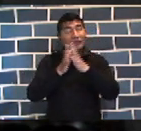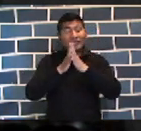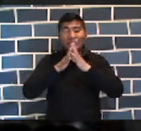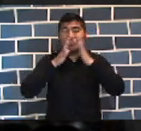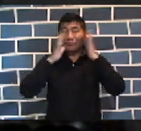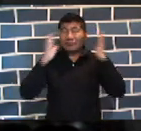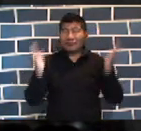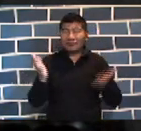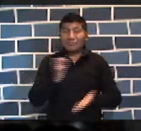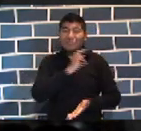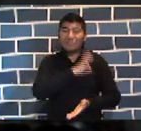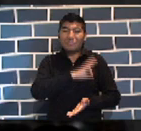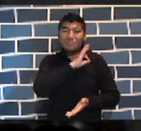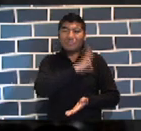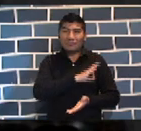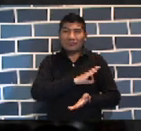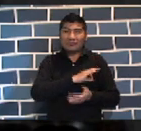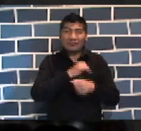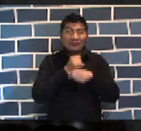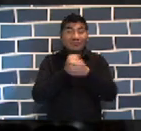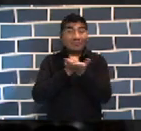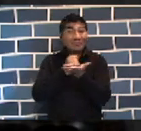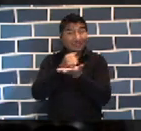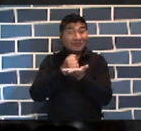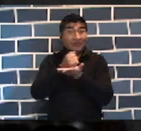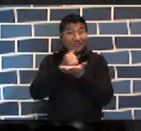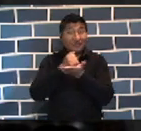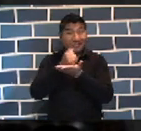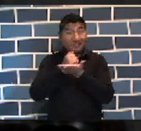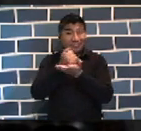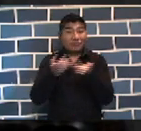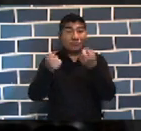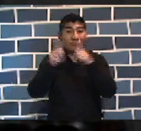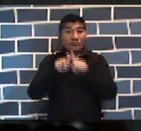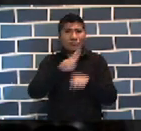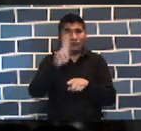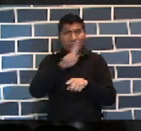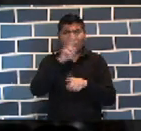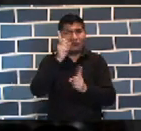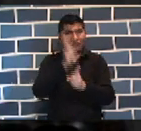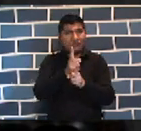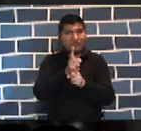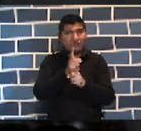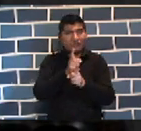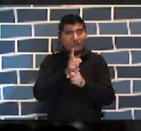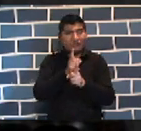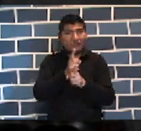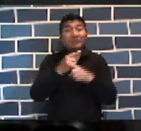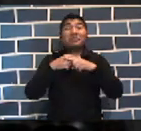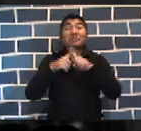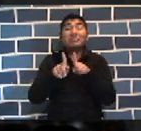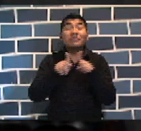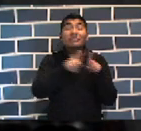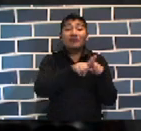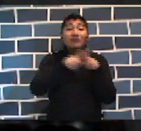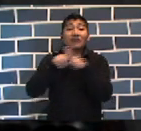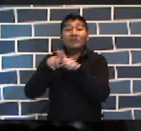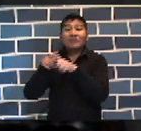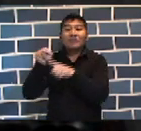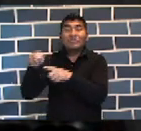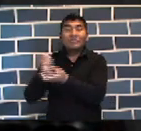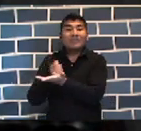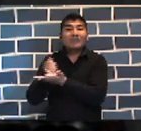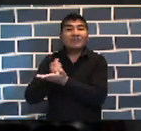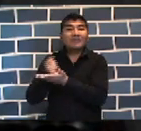enormes beneficios de las redes sociales cuando se usan bien, pero también nos pone en